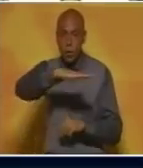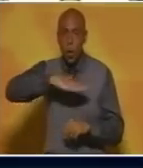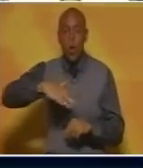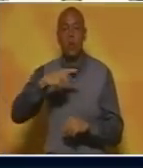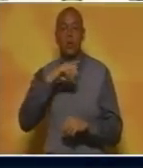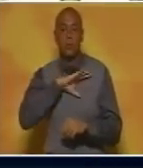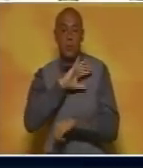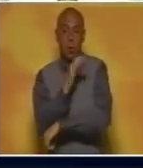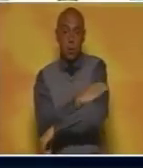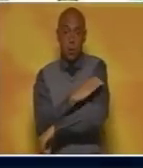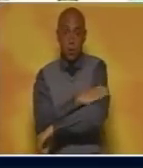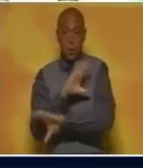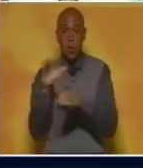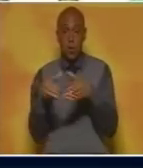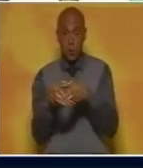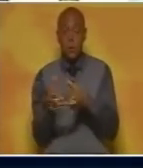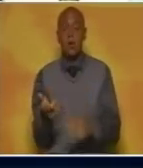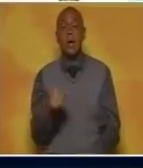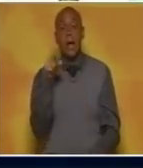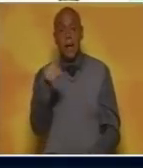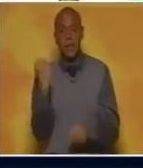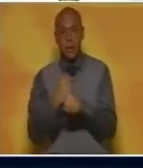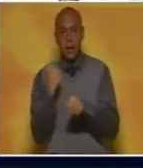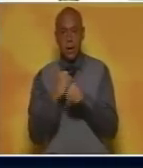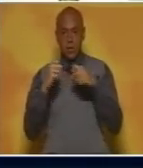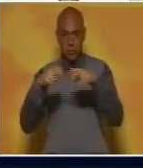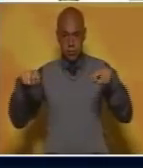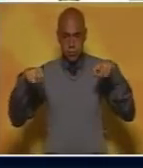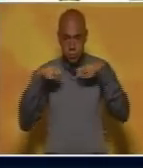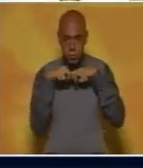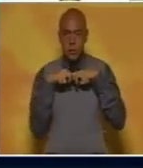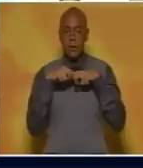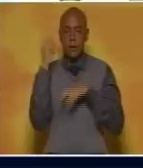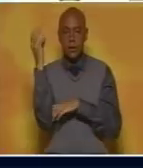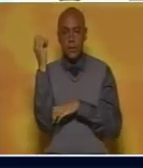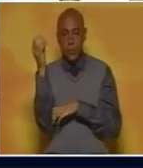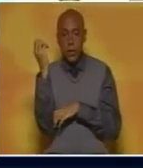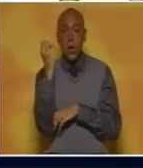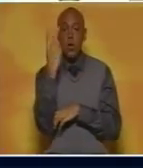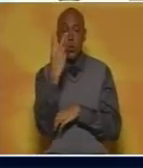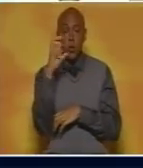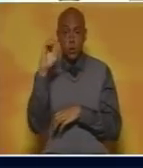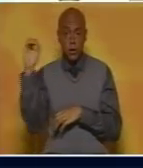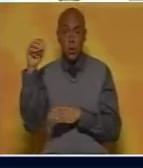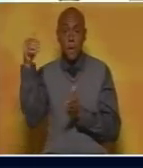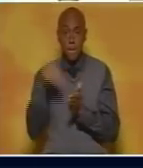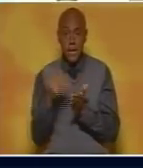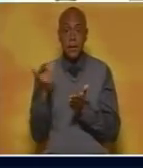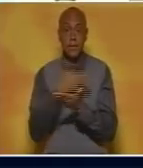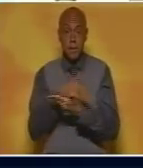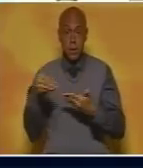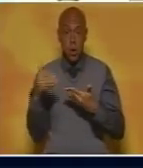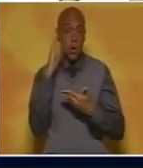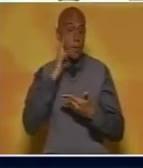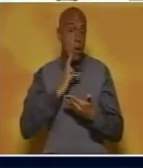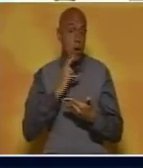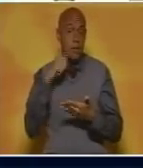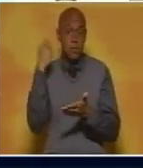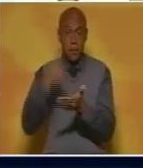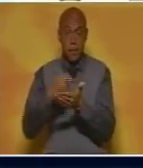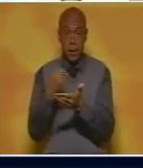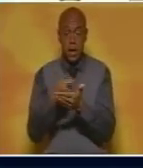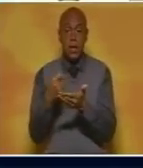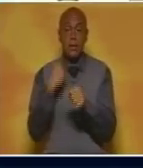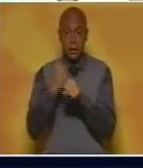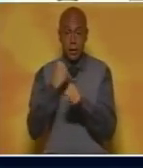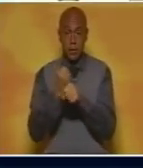oposición. Durante una jornada de trabajo productivo, el jefe de Estado aprobó más de 200 mil millones de bolívares para el fortalecimiento y